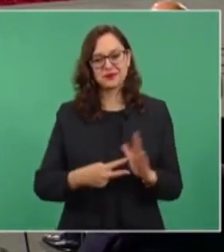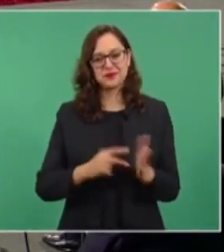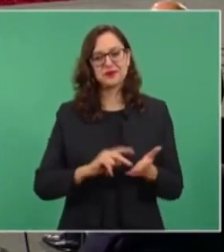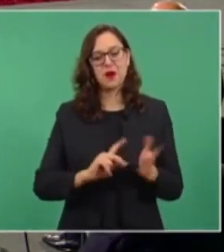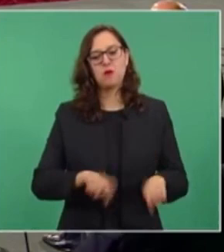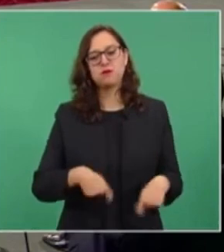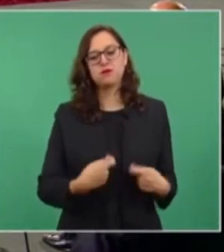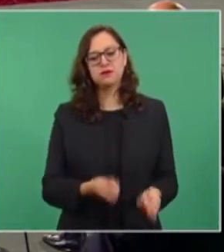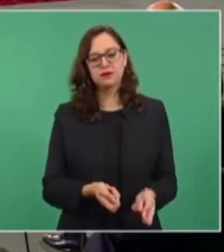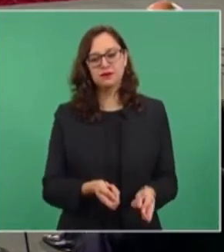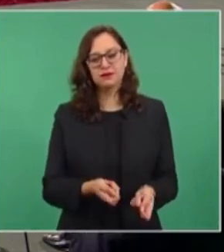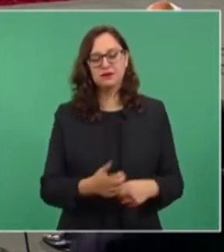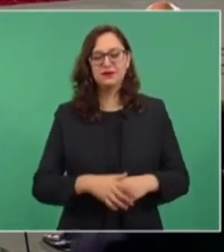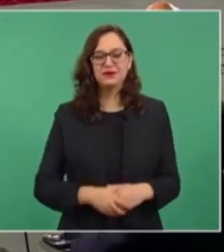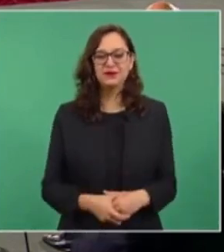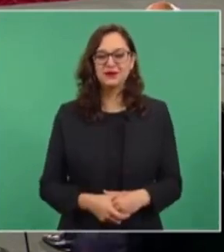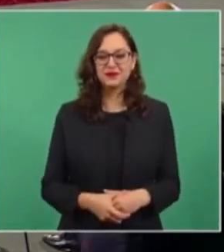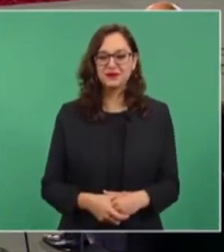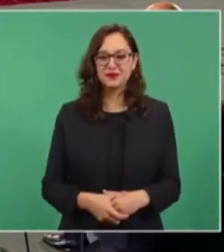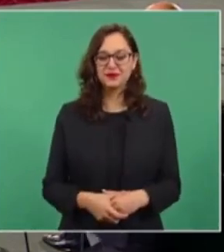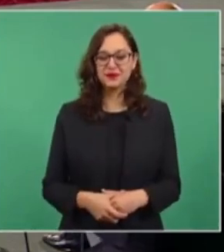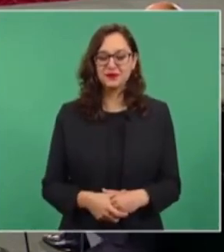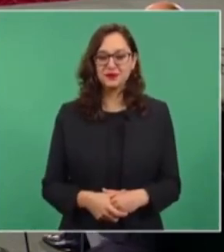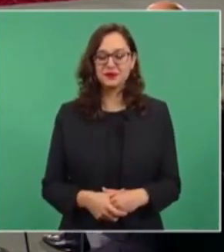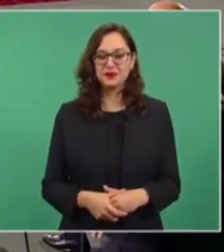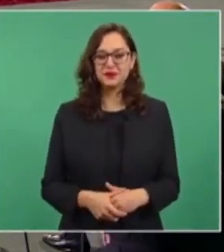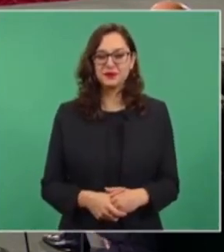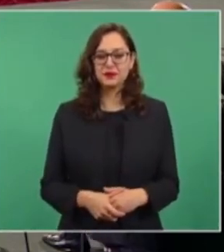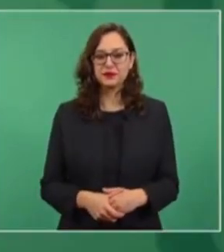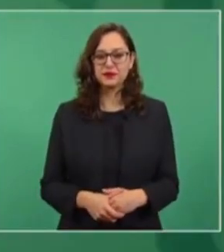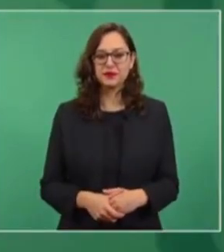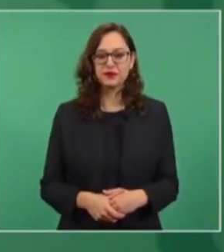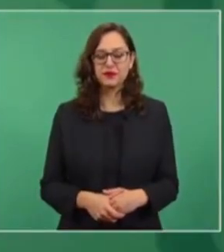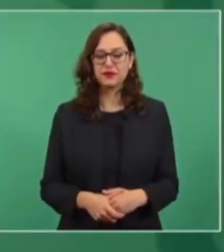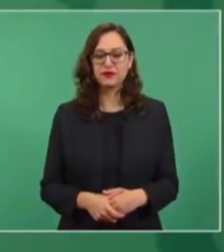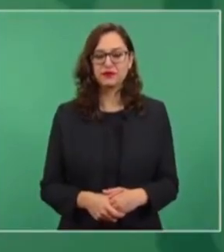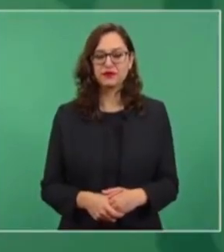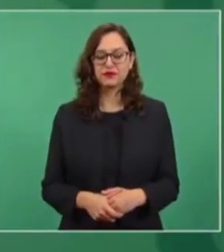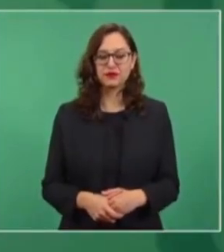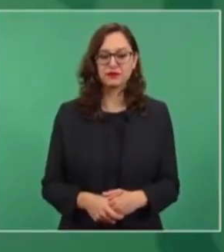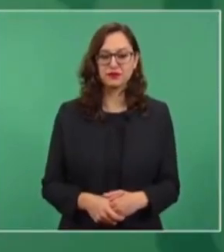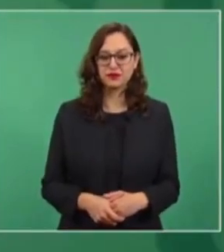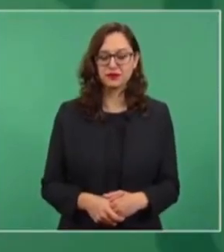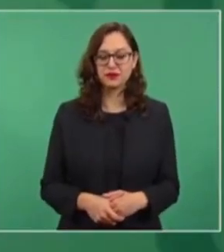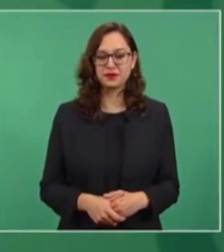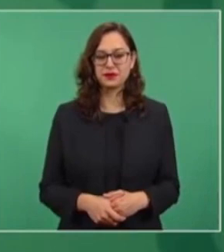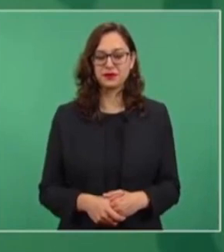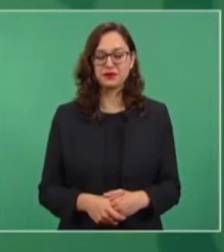por parte de la